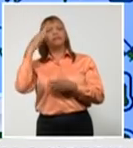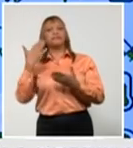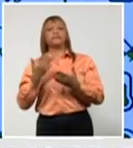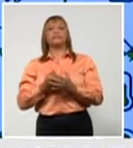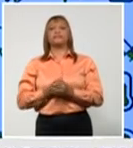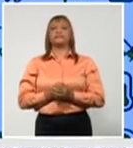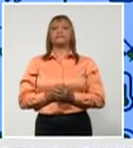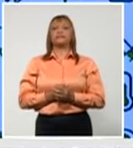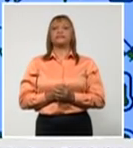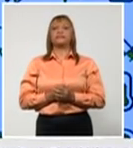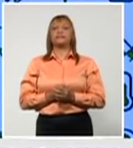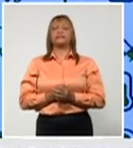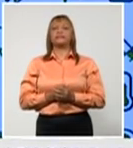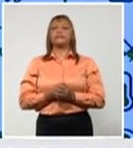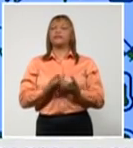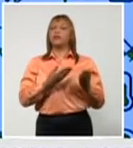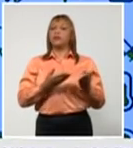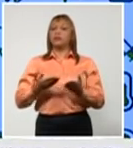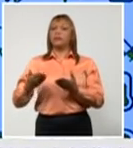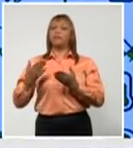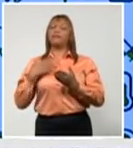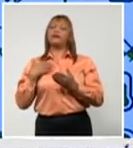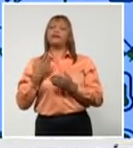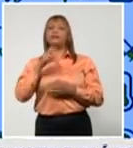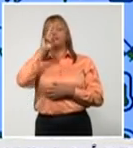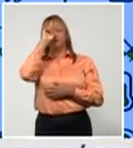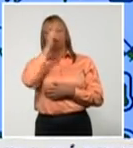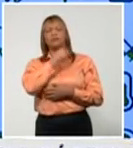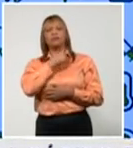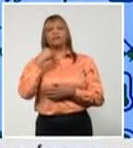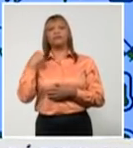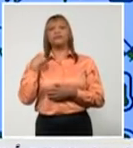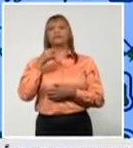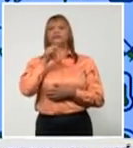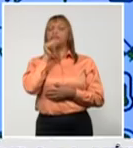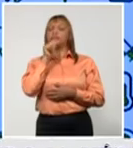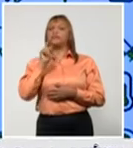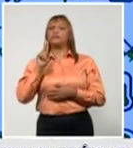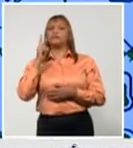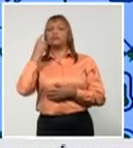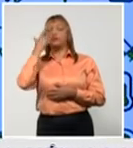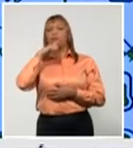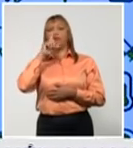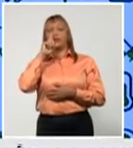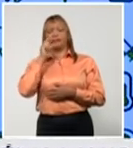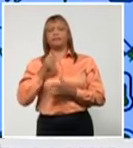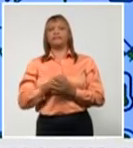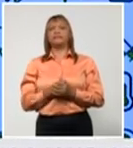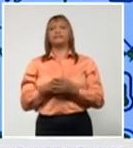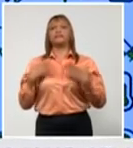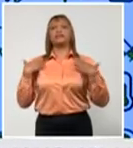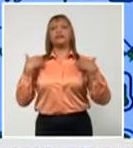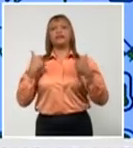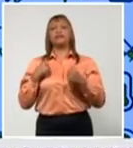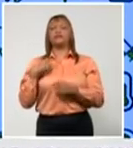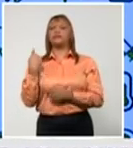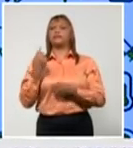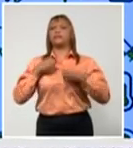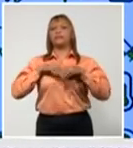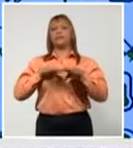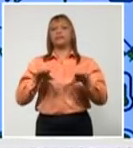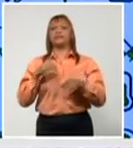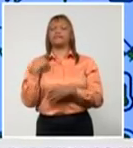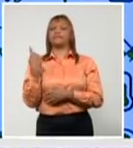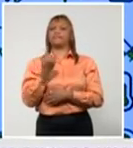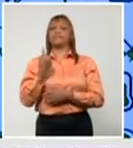COVID-19. Nos acompaña, como ya es habitual, el doctor Francisco Durán García, director nacional de Epidemiología del MINSAP. Doctor,